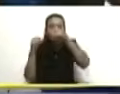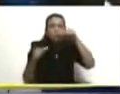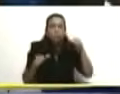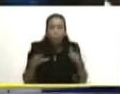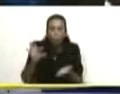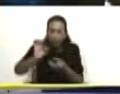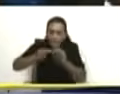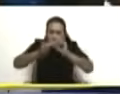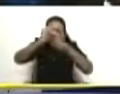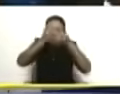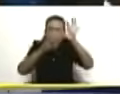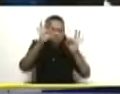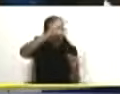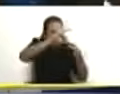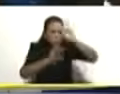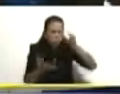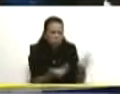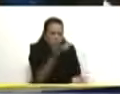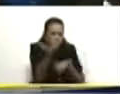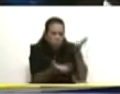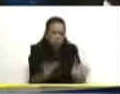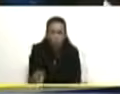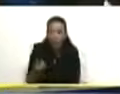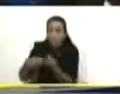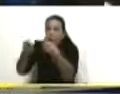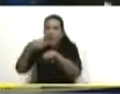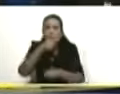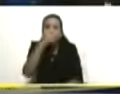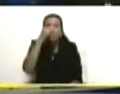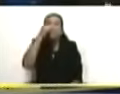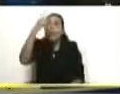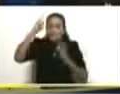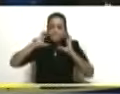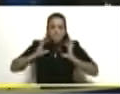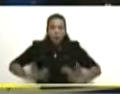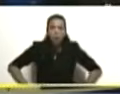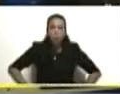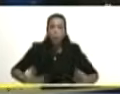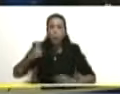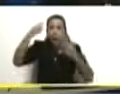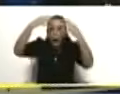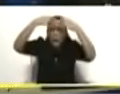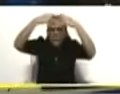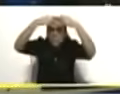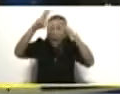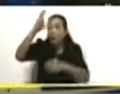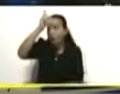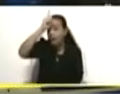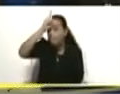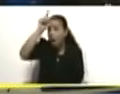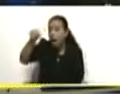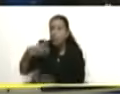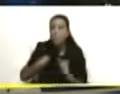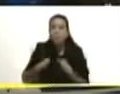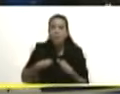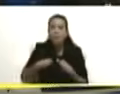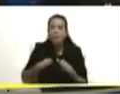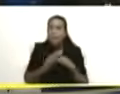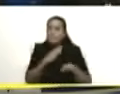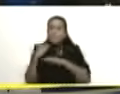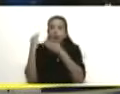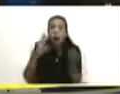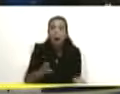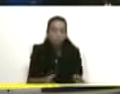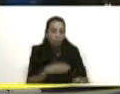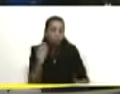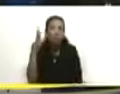químicas, cómo están destruyendo física y mentalmente a la juventud alemana y cómo los están matando. Caen en